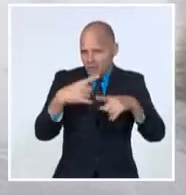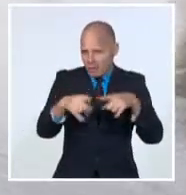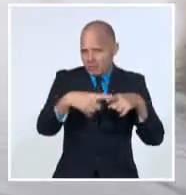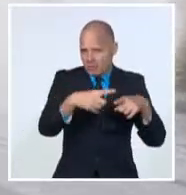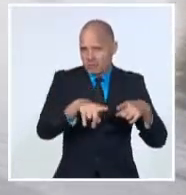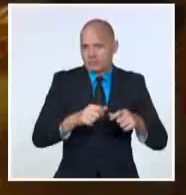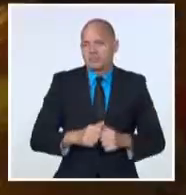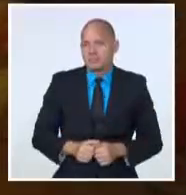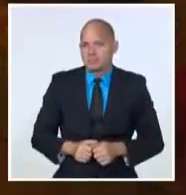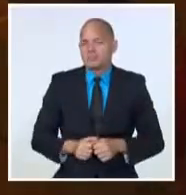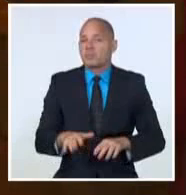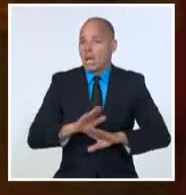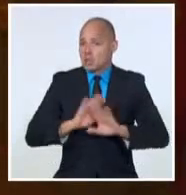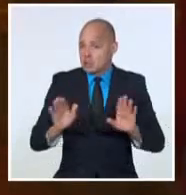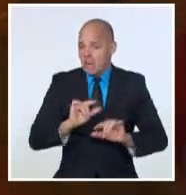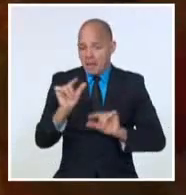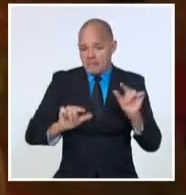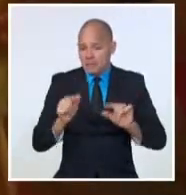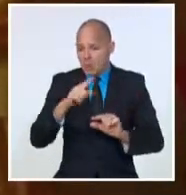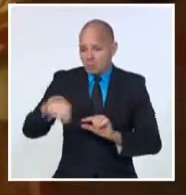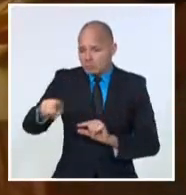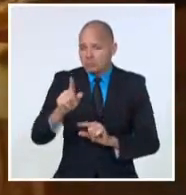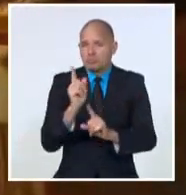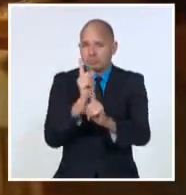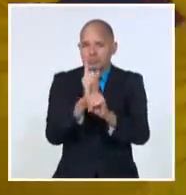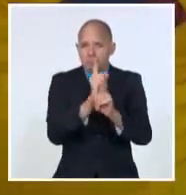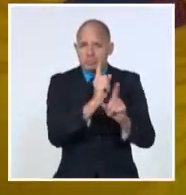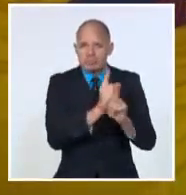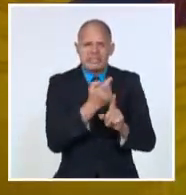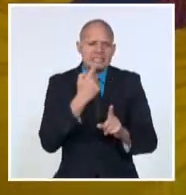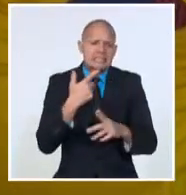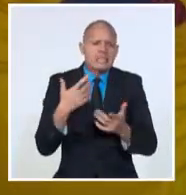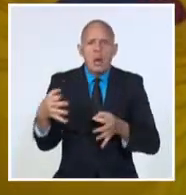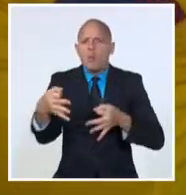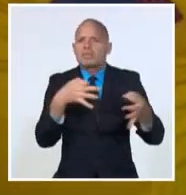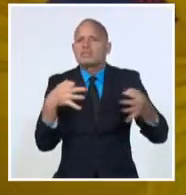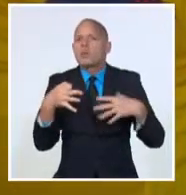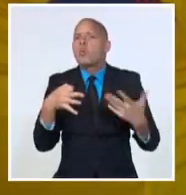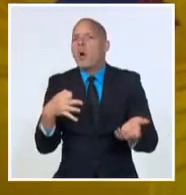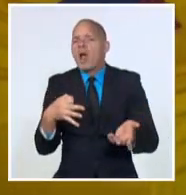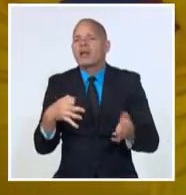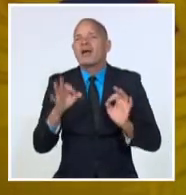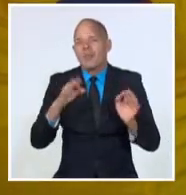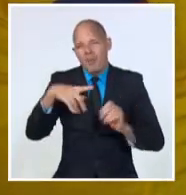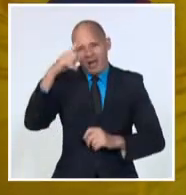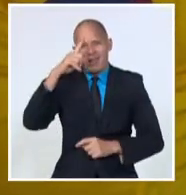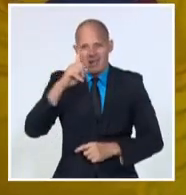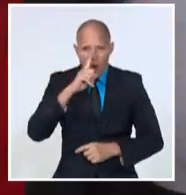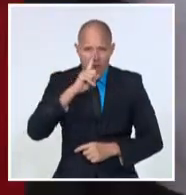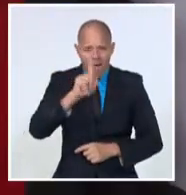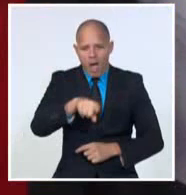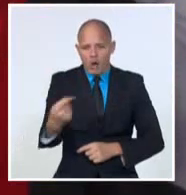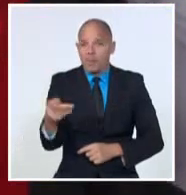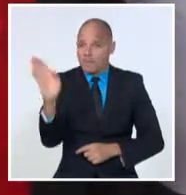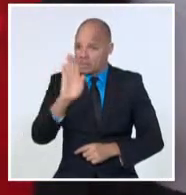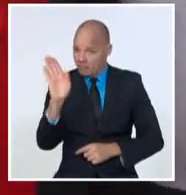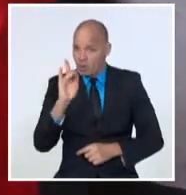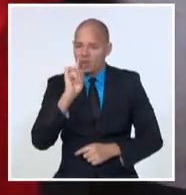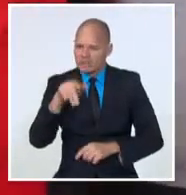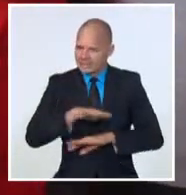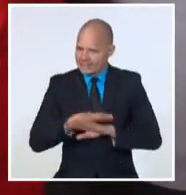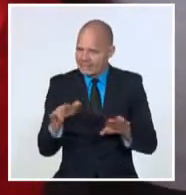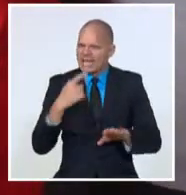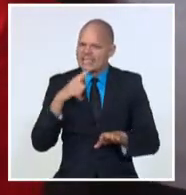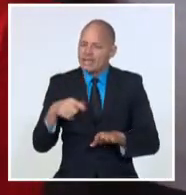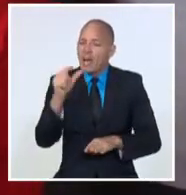sur, en intercambio con integrantes de las zonas de defensa de los municipios de San Nicolás y de Batabanó. Puntualizó la marcha de la evacuación